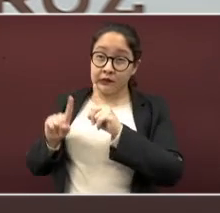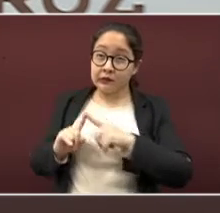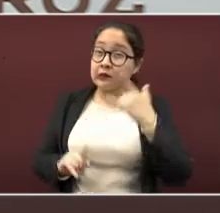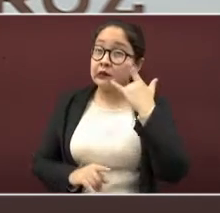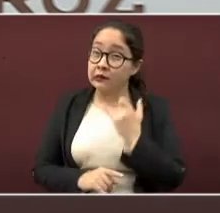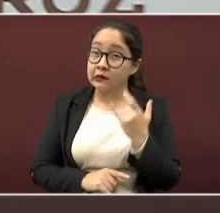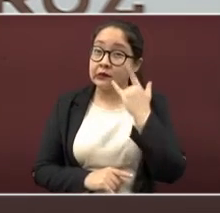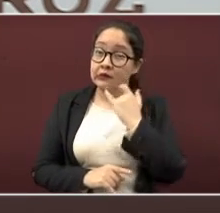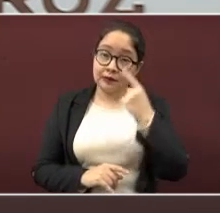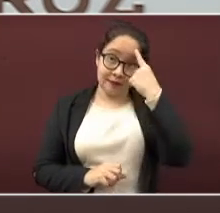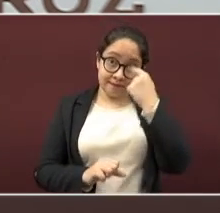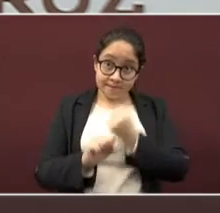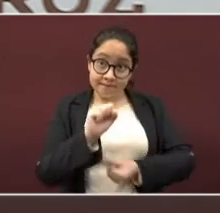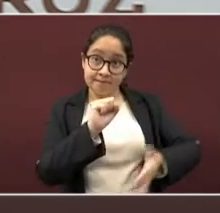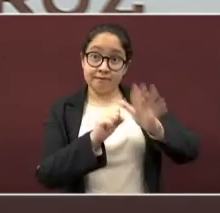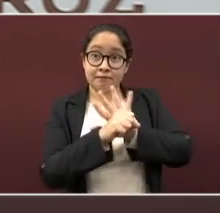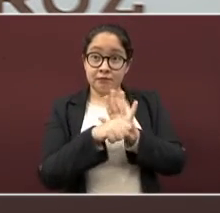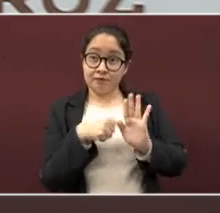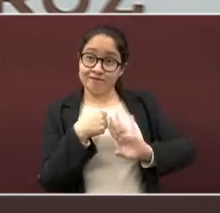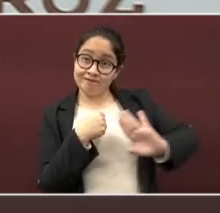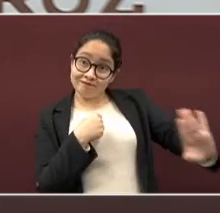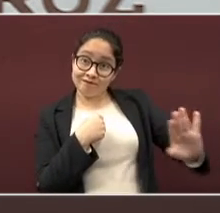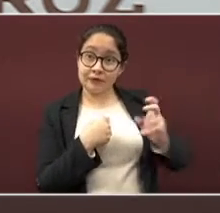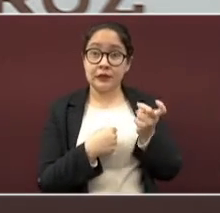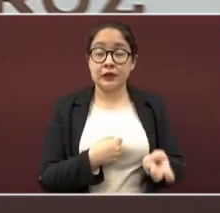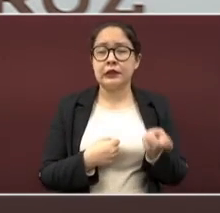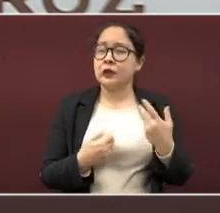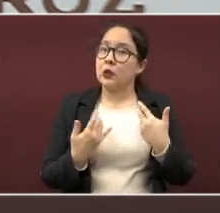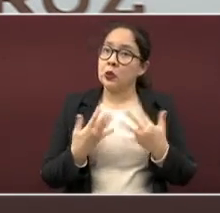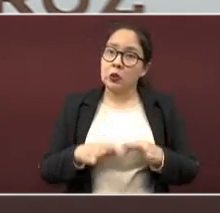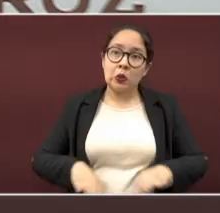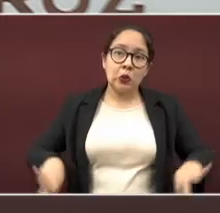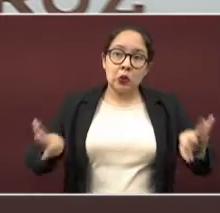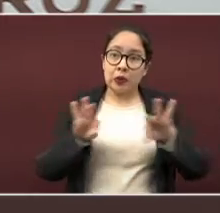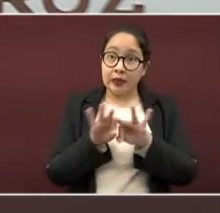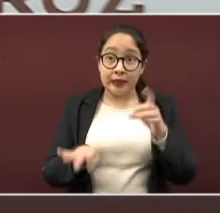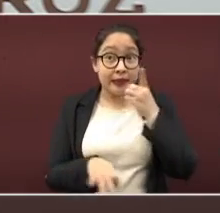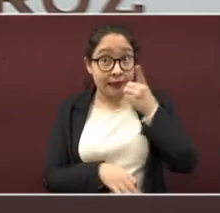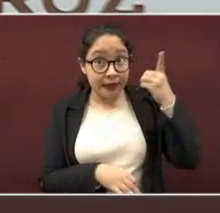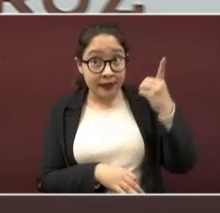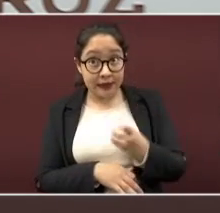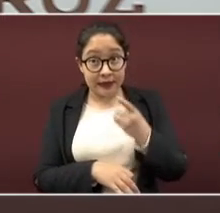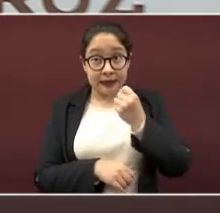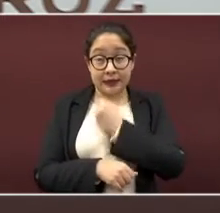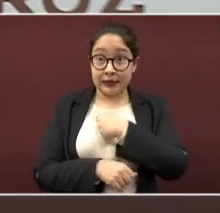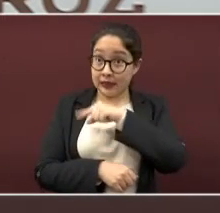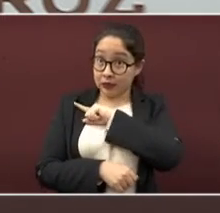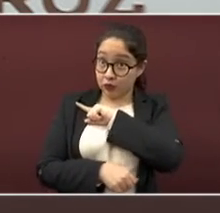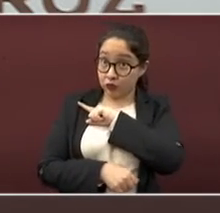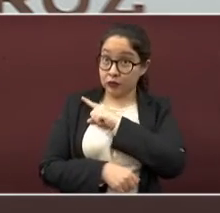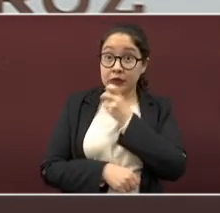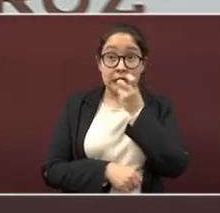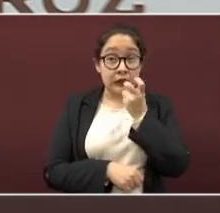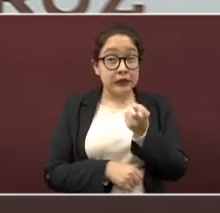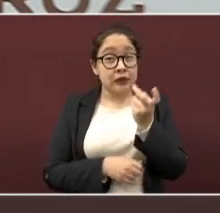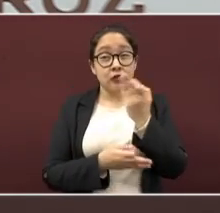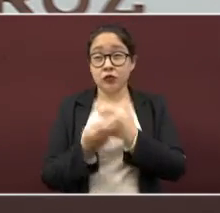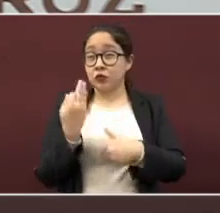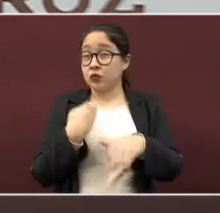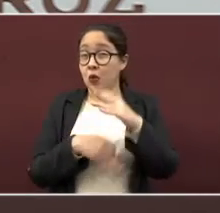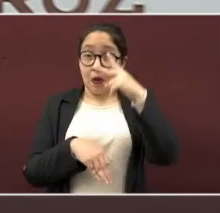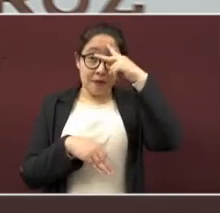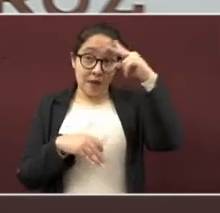coronavirus y aquí cabe hacer mención que el sector salud en todo el país